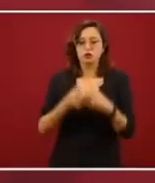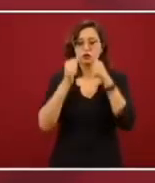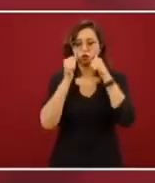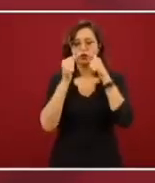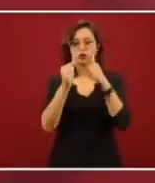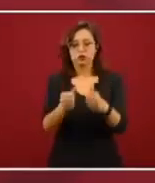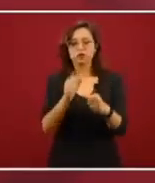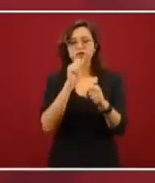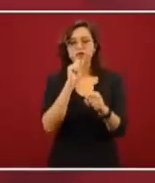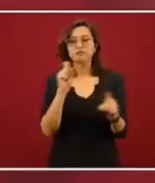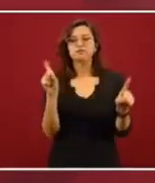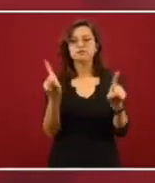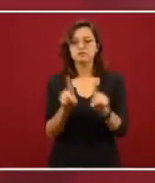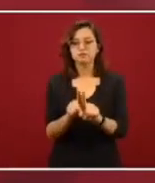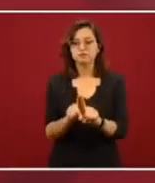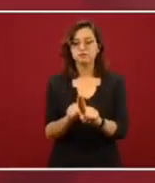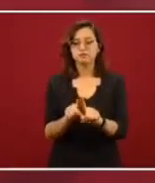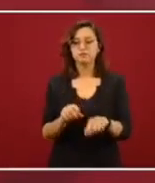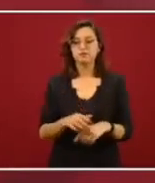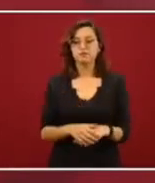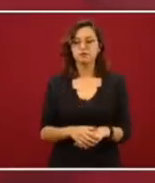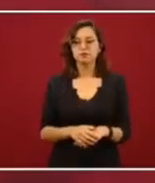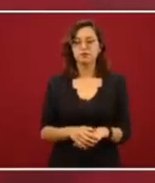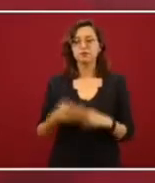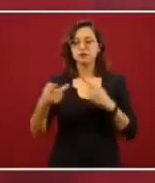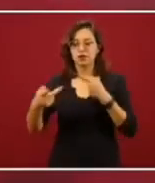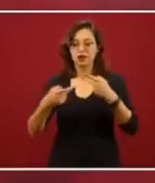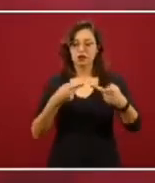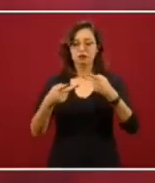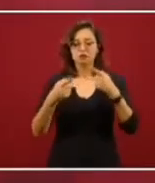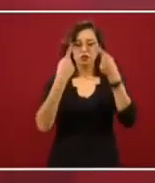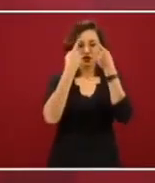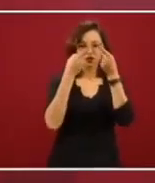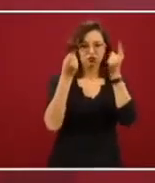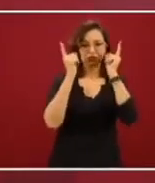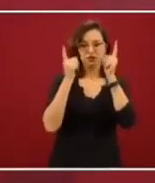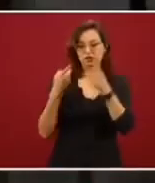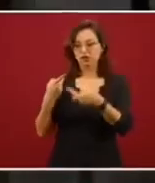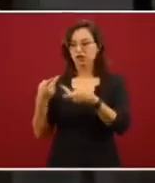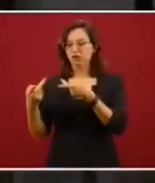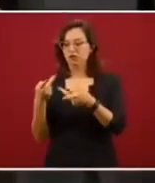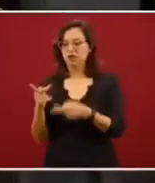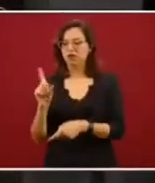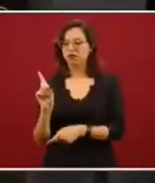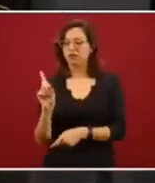con el plan marina y con el plan dn3